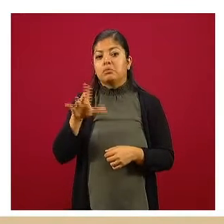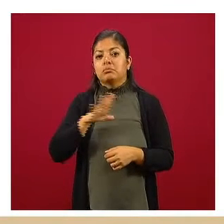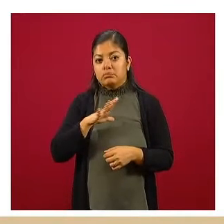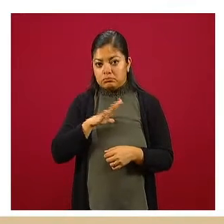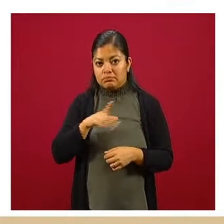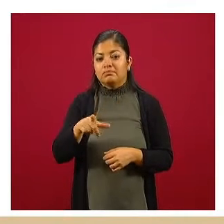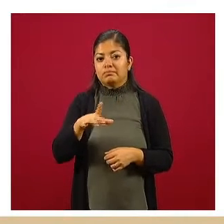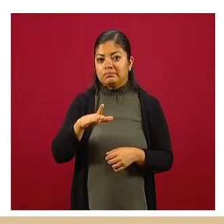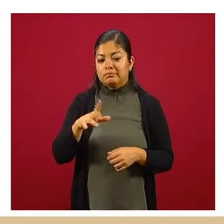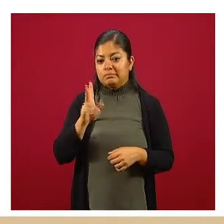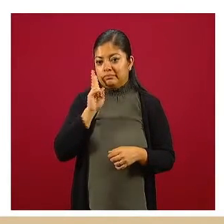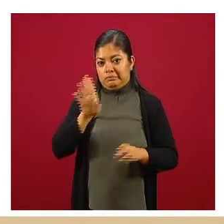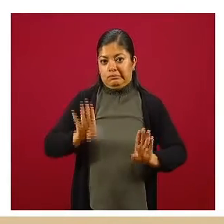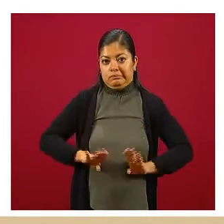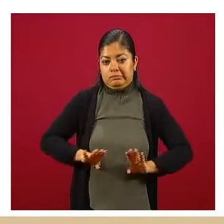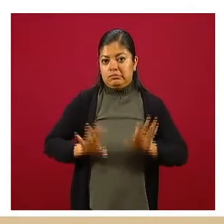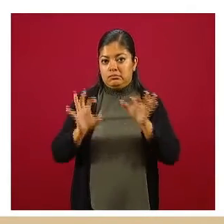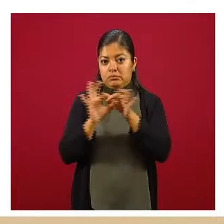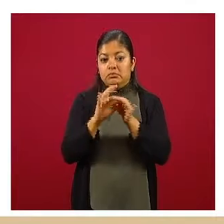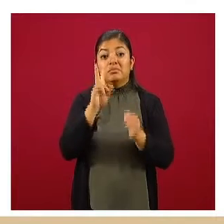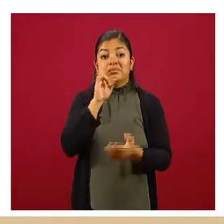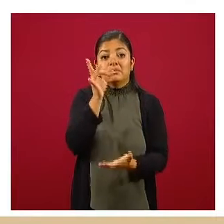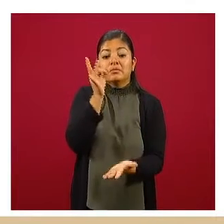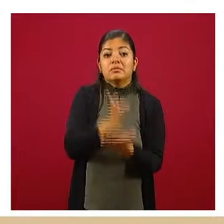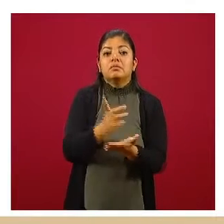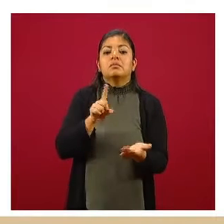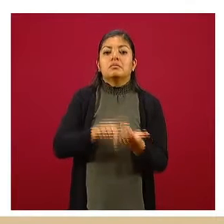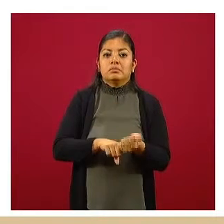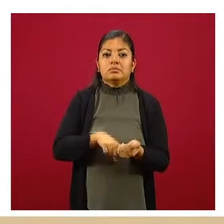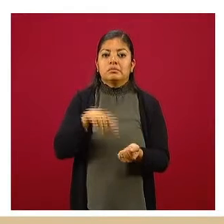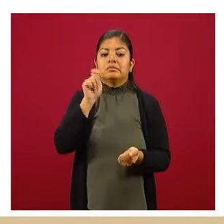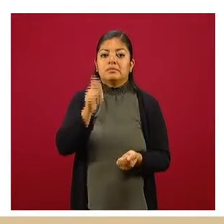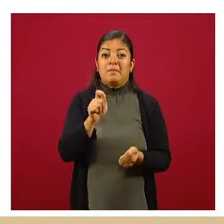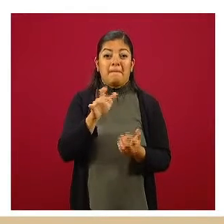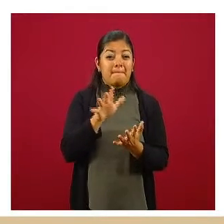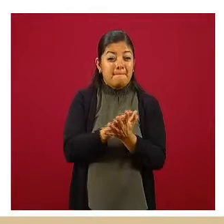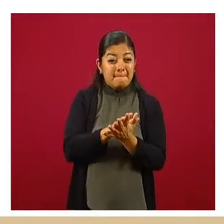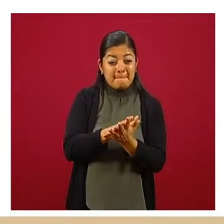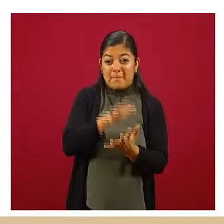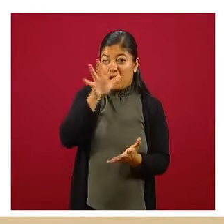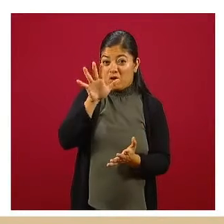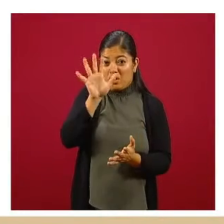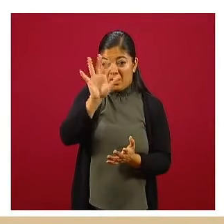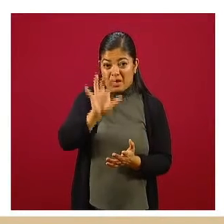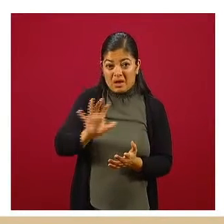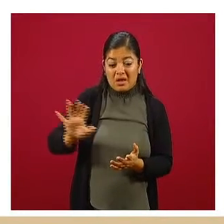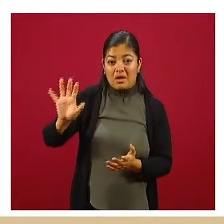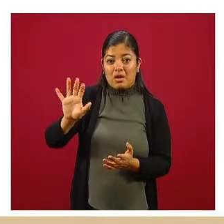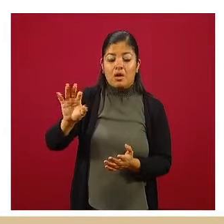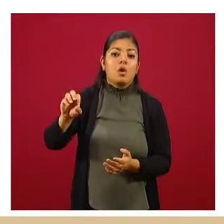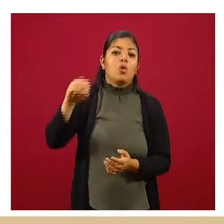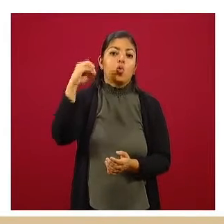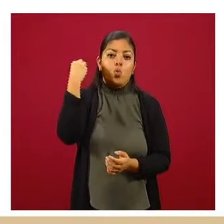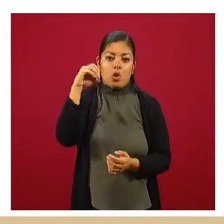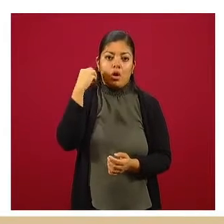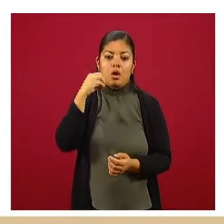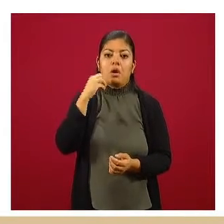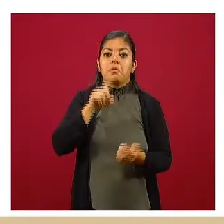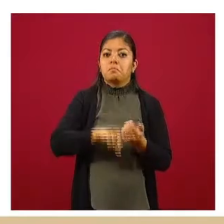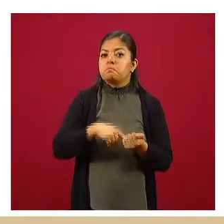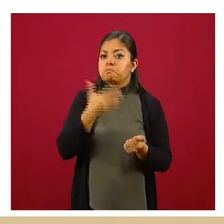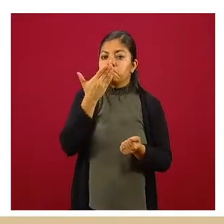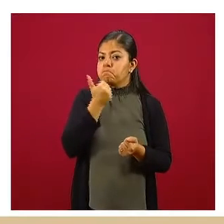municipios con estas características. Noten ustedes que prácticamente la mayoría del territorio del estado de Oaxaca está